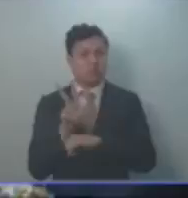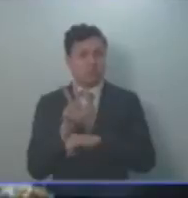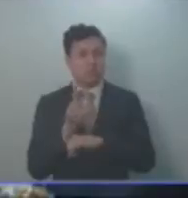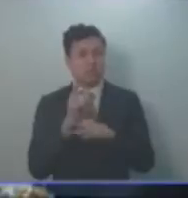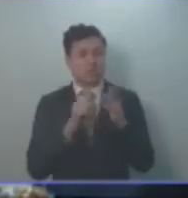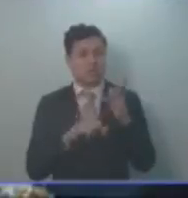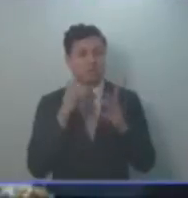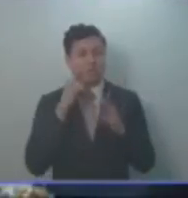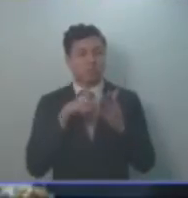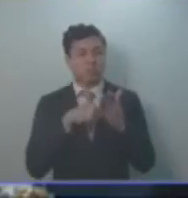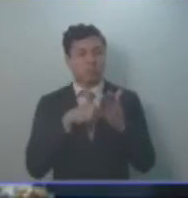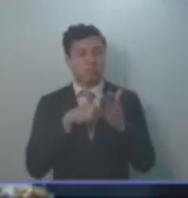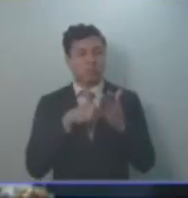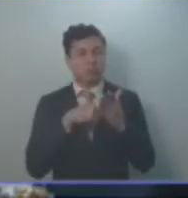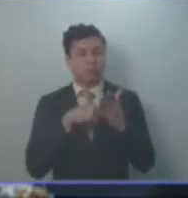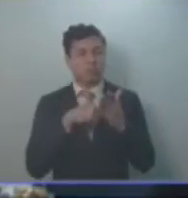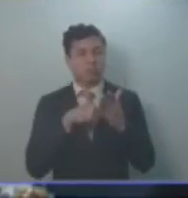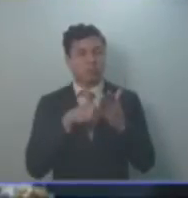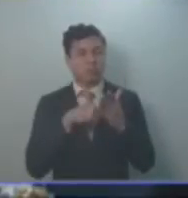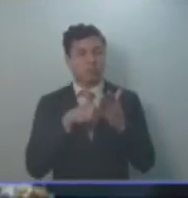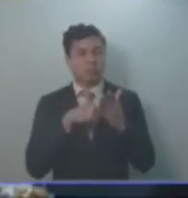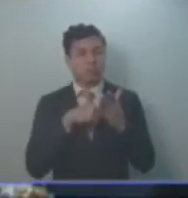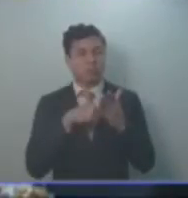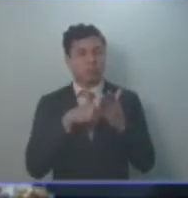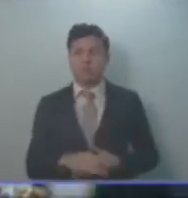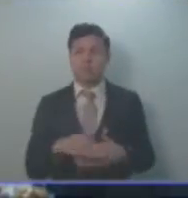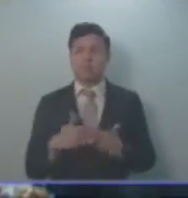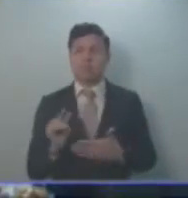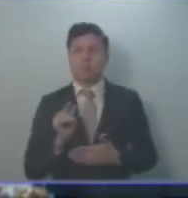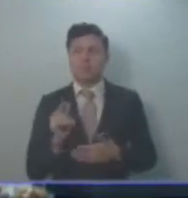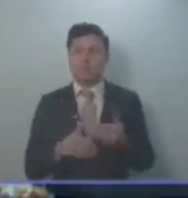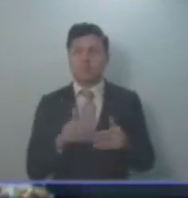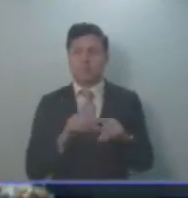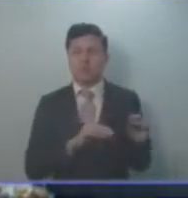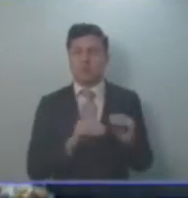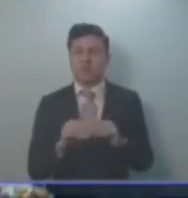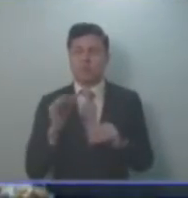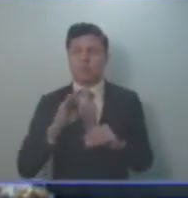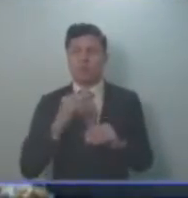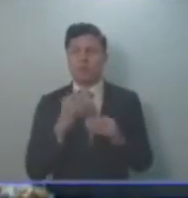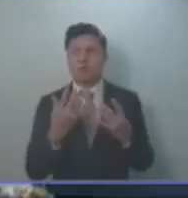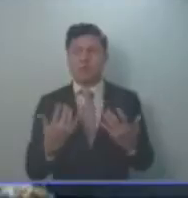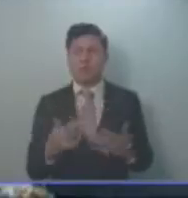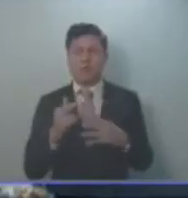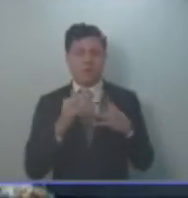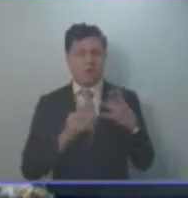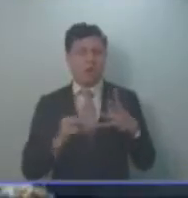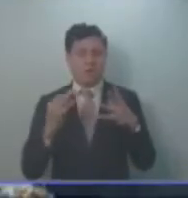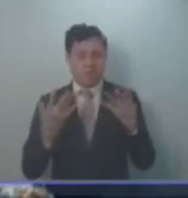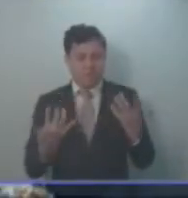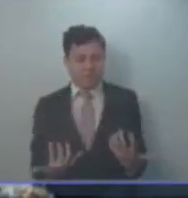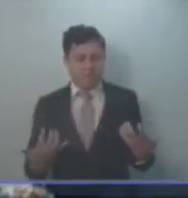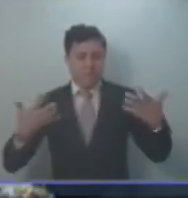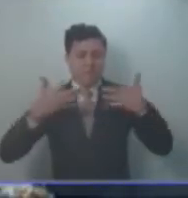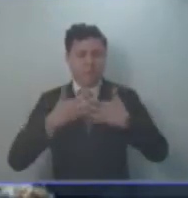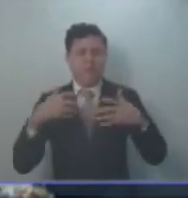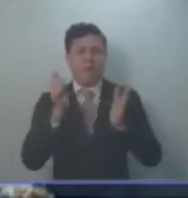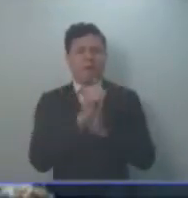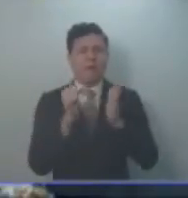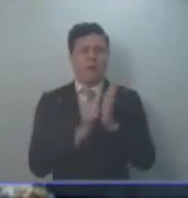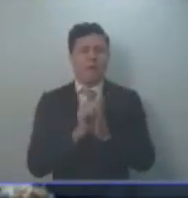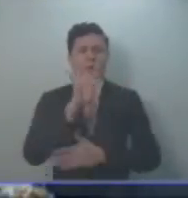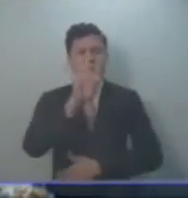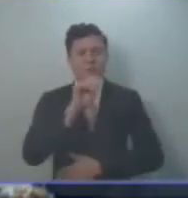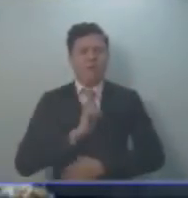los Lugares de Trabajo. Disposición transitoria, adecuación de normativa. Artículo 4.